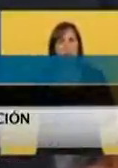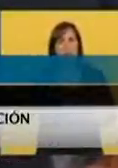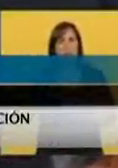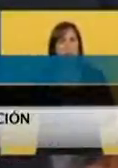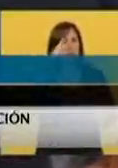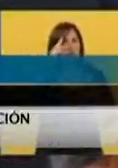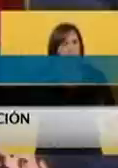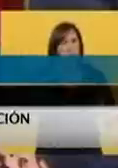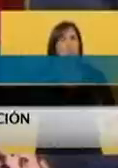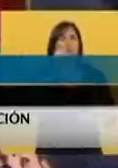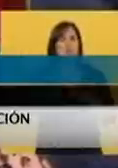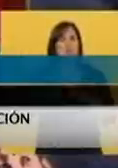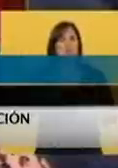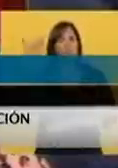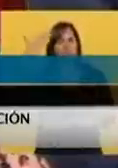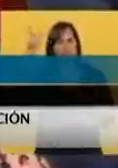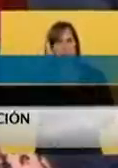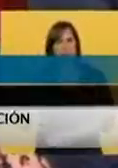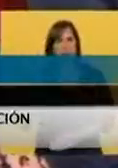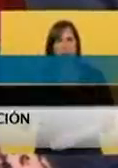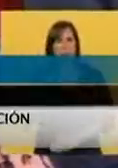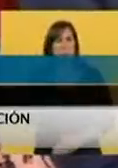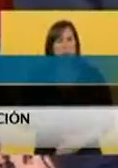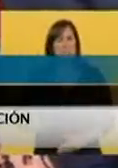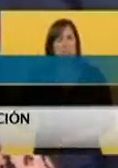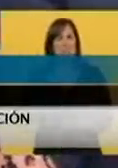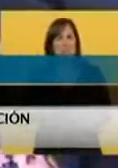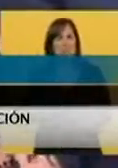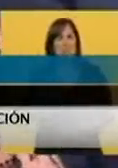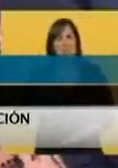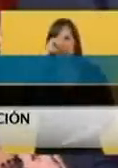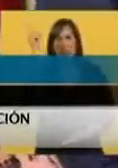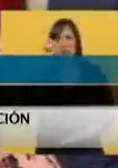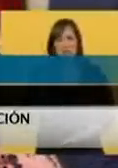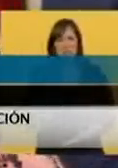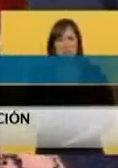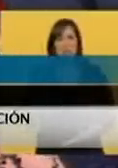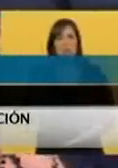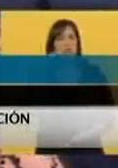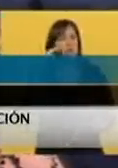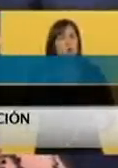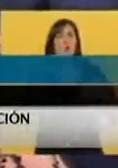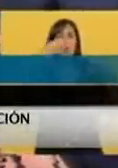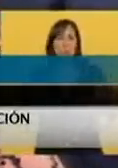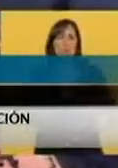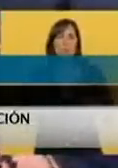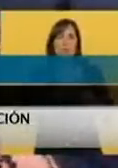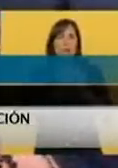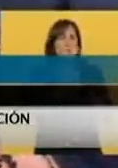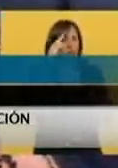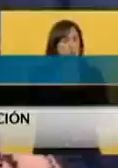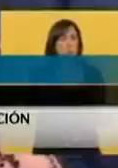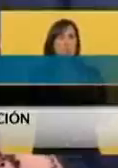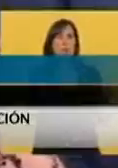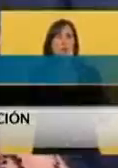lealtad y patriotismo el cargo de Presidenta de la Nación y observar y hacer observar en lo que de